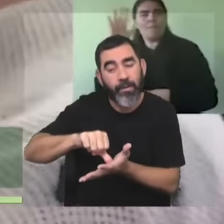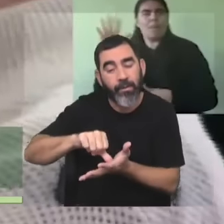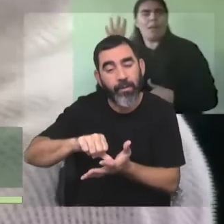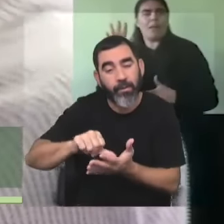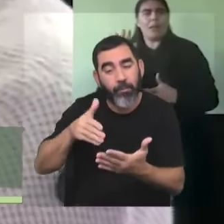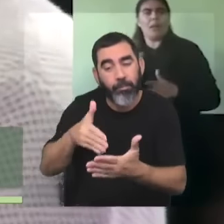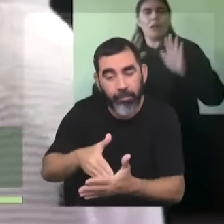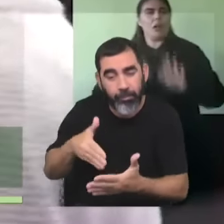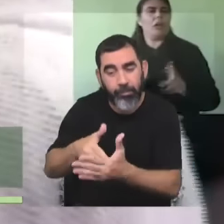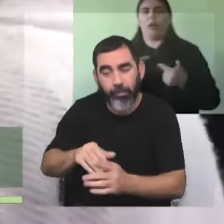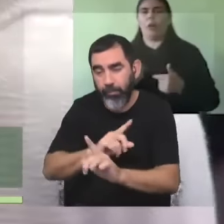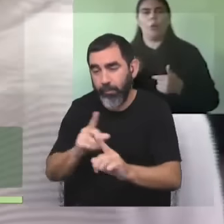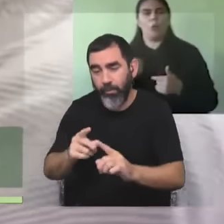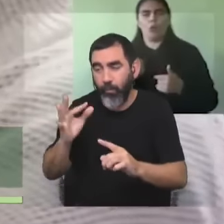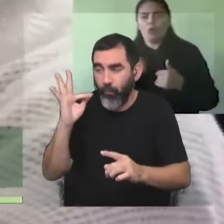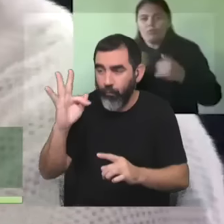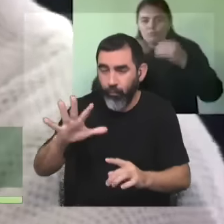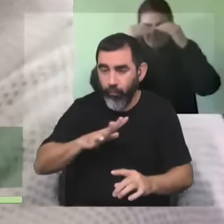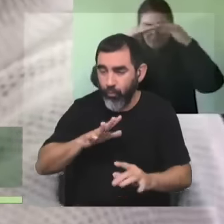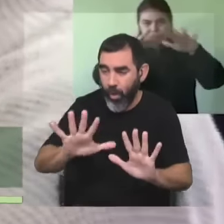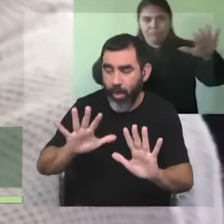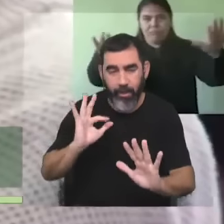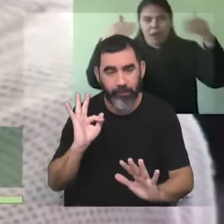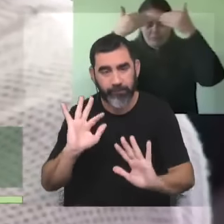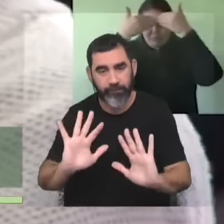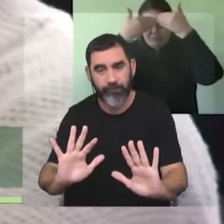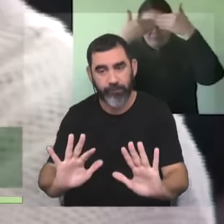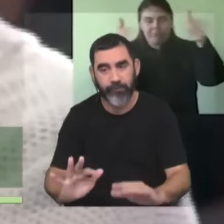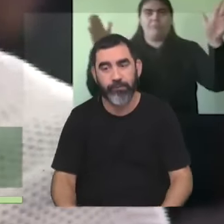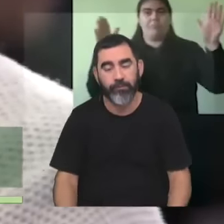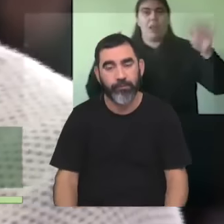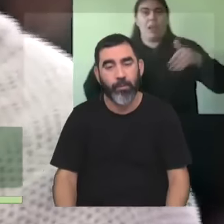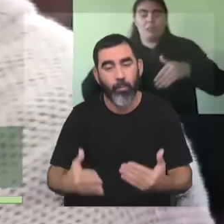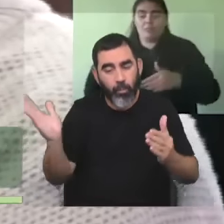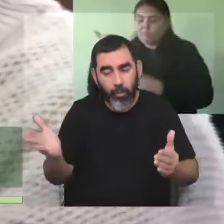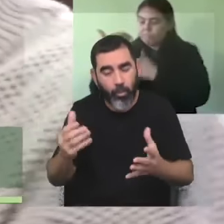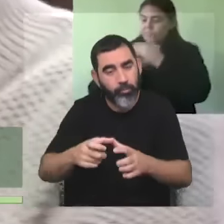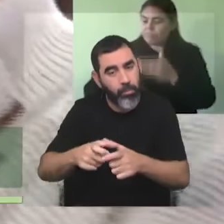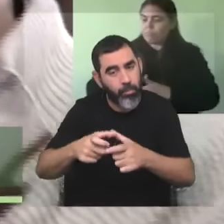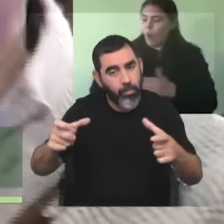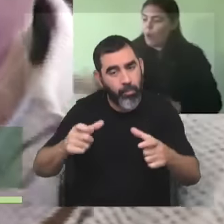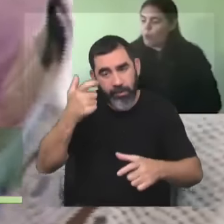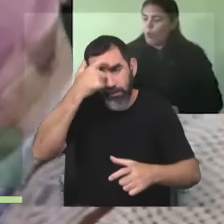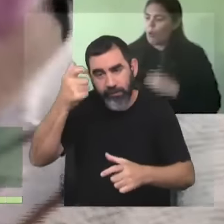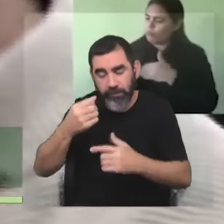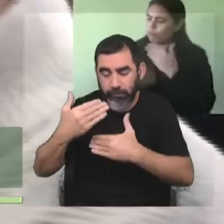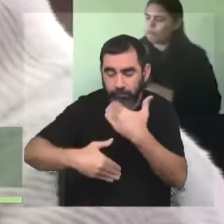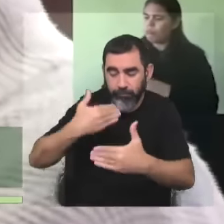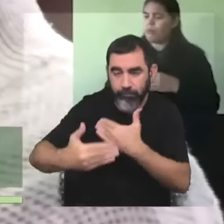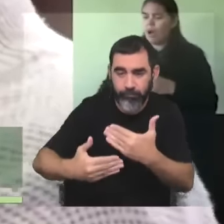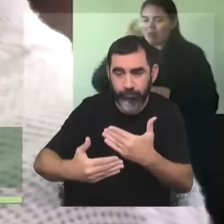sino tenga Horizontes y que di por acá va la cosa y la producción creer y la ciar